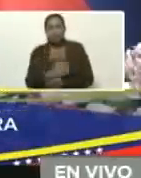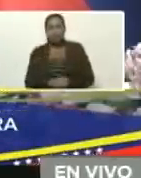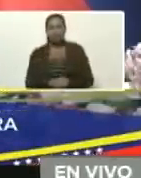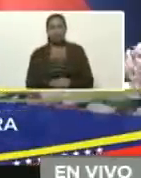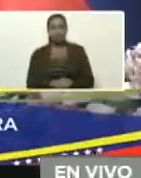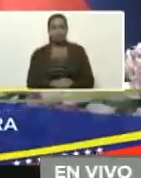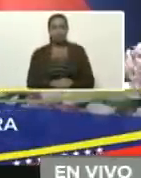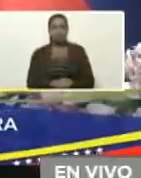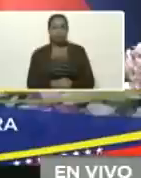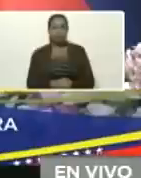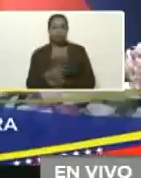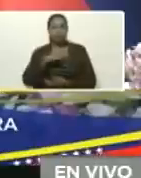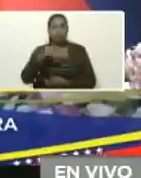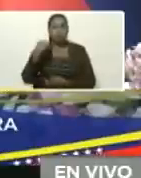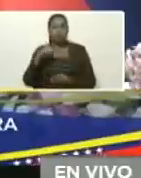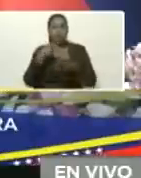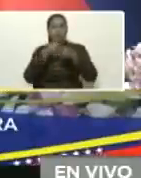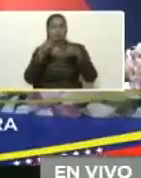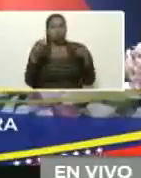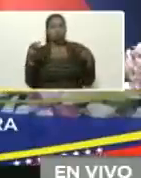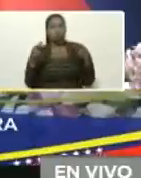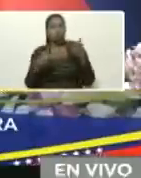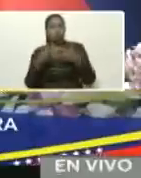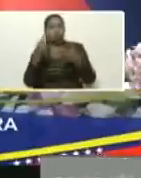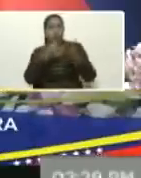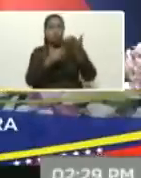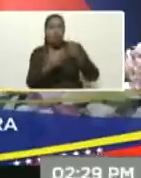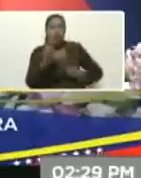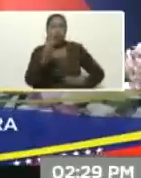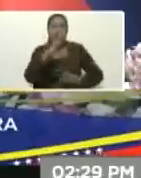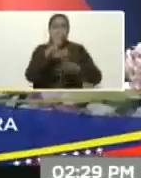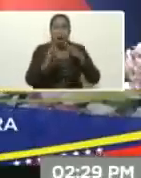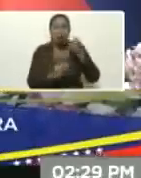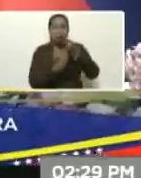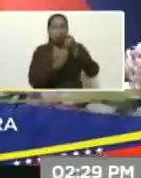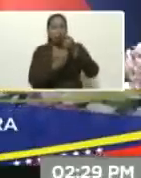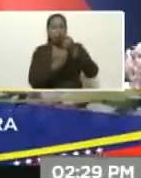Tenemos un amplio mapa de cooperación,